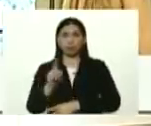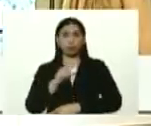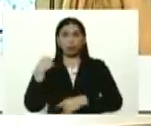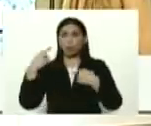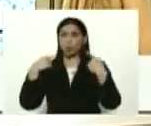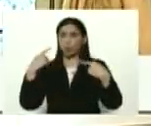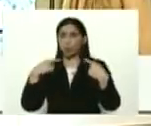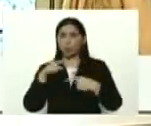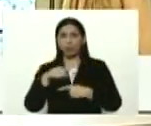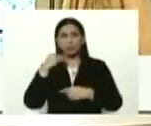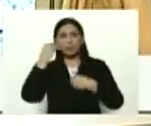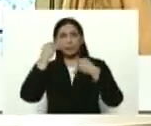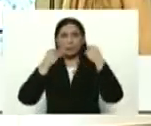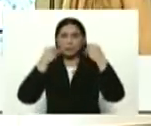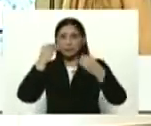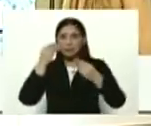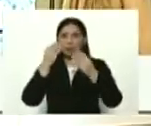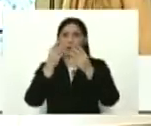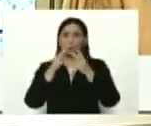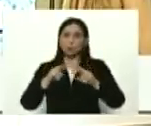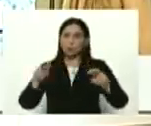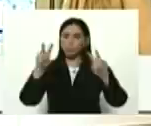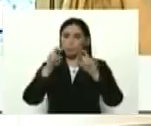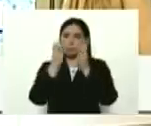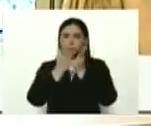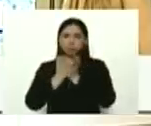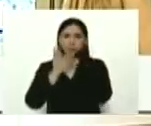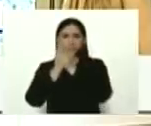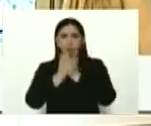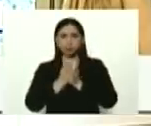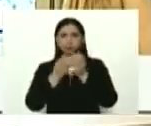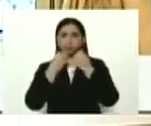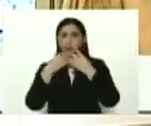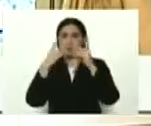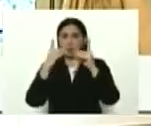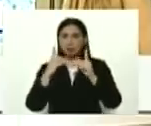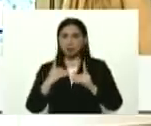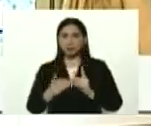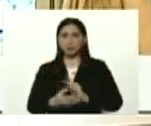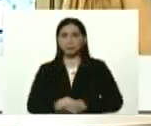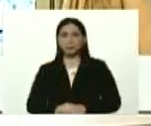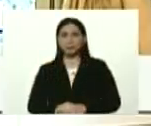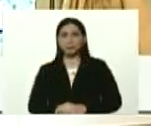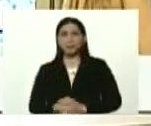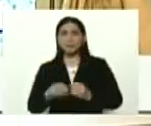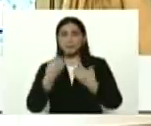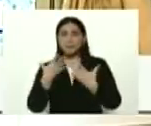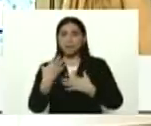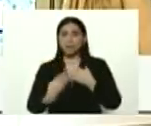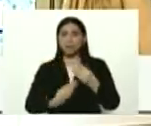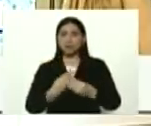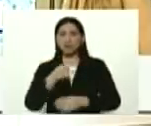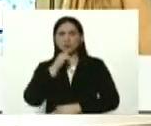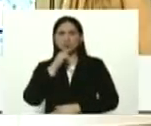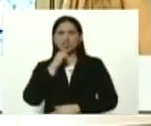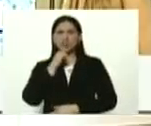es pensado, estudiado, bien decidido y bien implementado. ¿Por